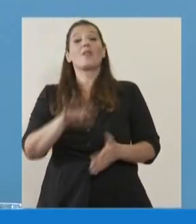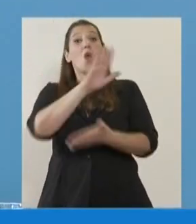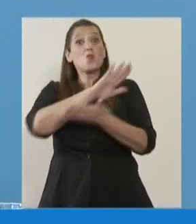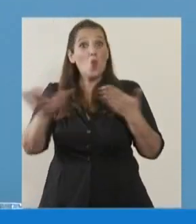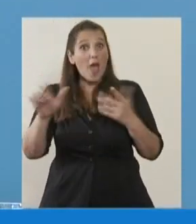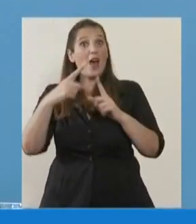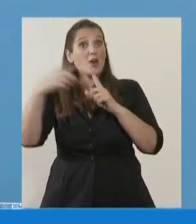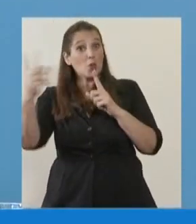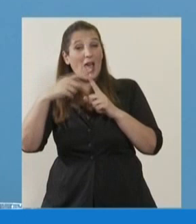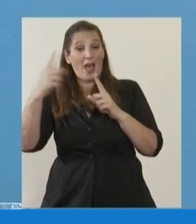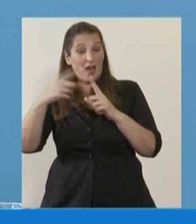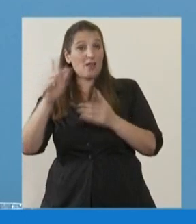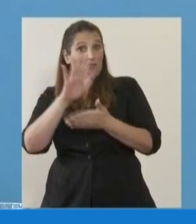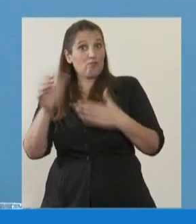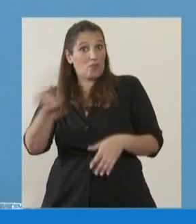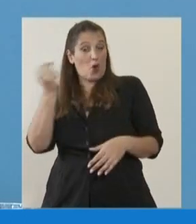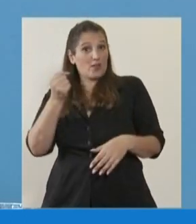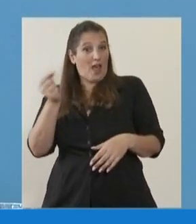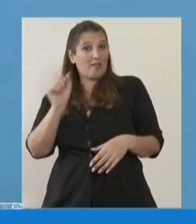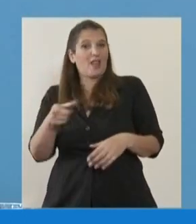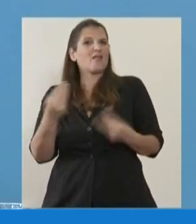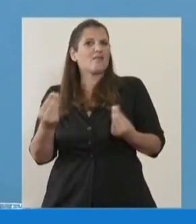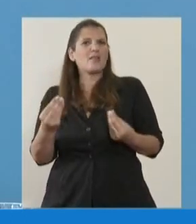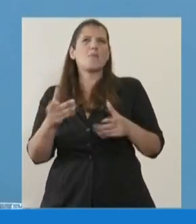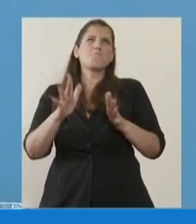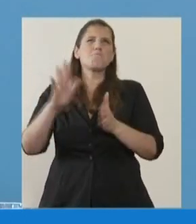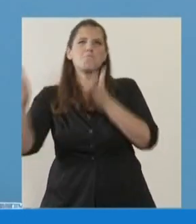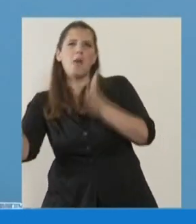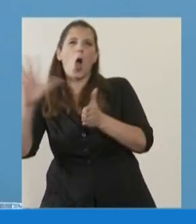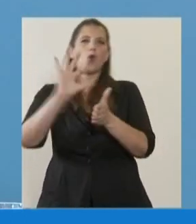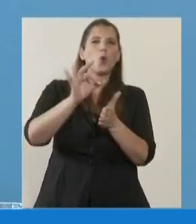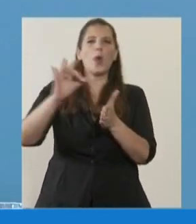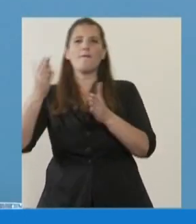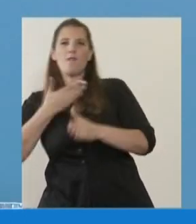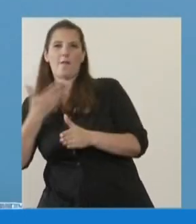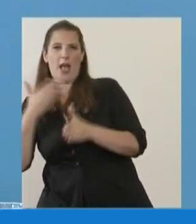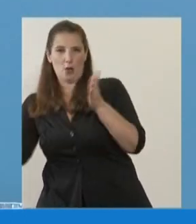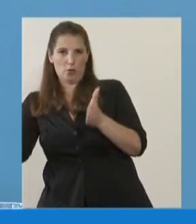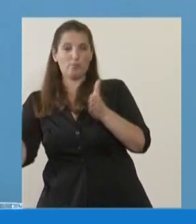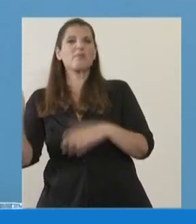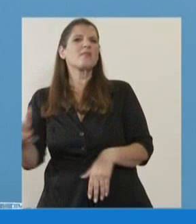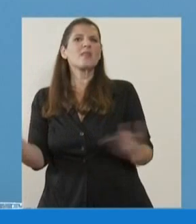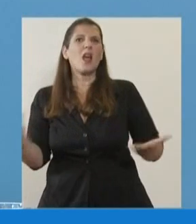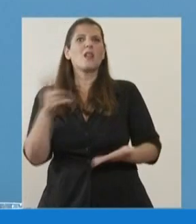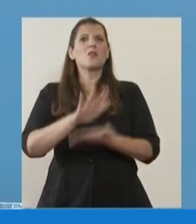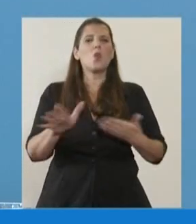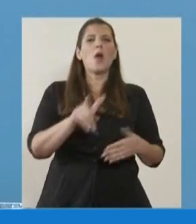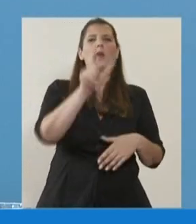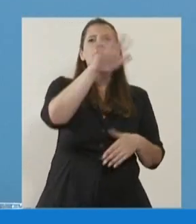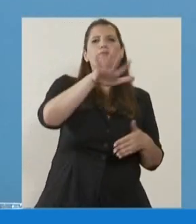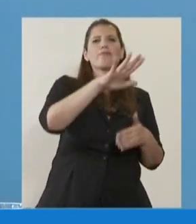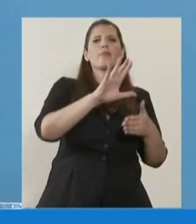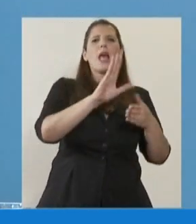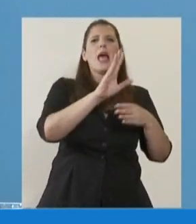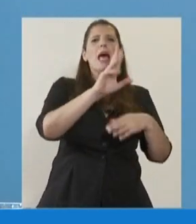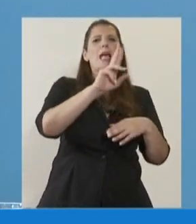que es muy importante y que va a operar entre octubre y febrero, es la ruta Resistencia a Iguazú